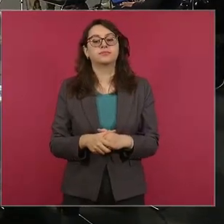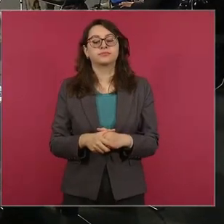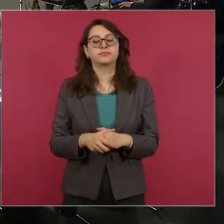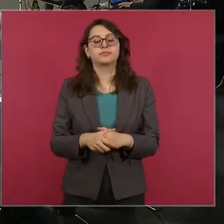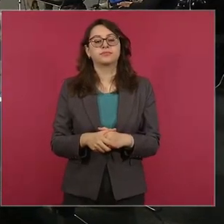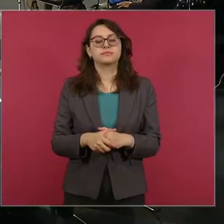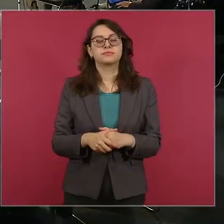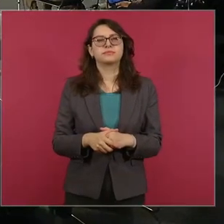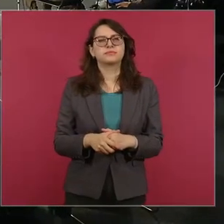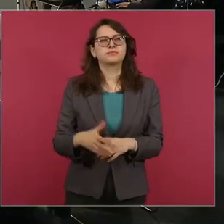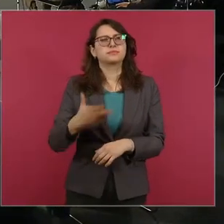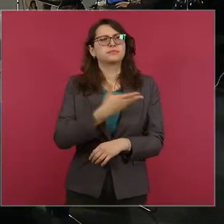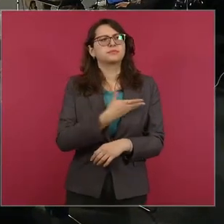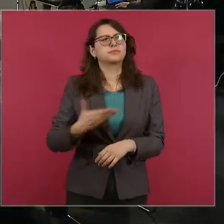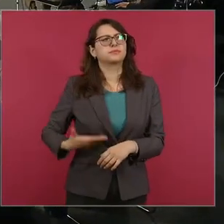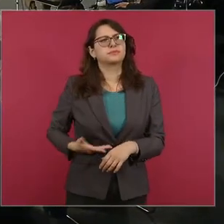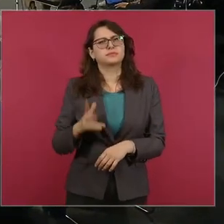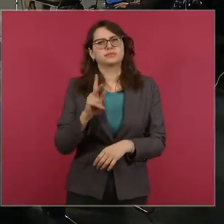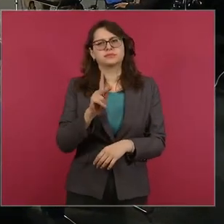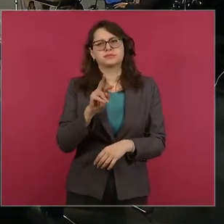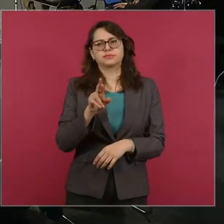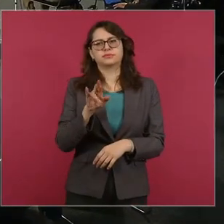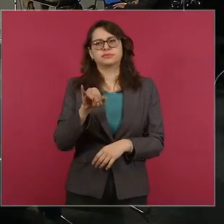¿Quién era el presidente del PRI?